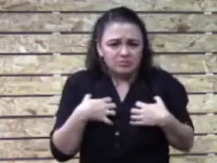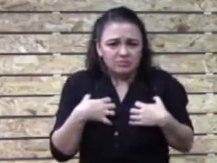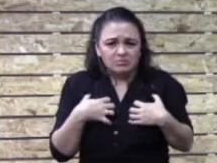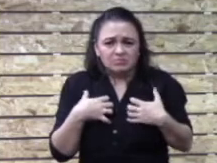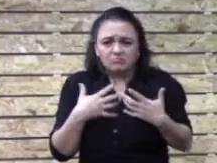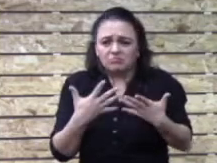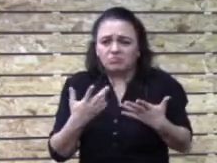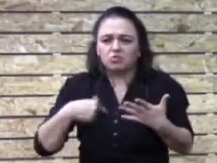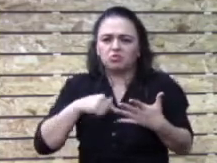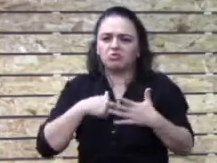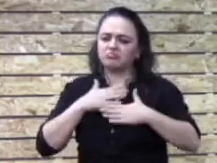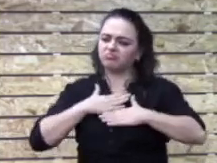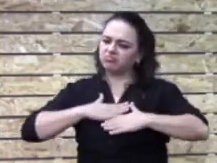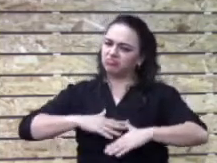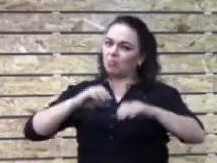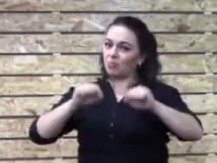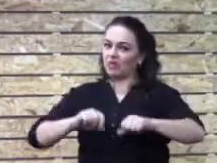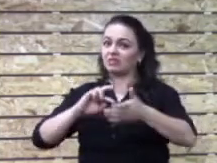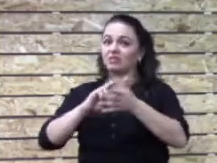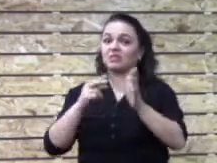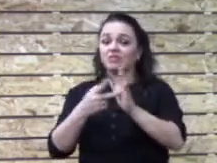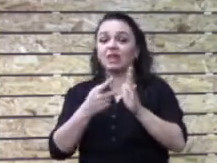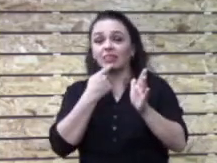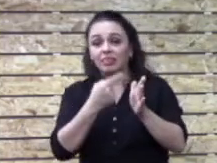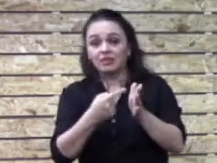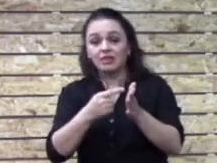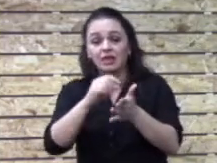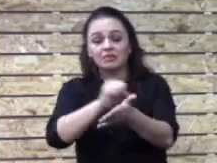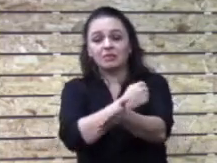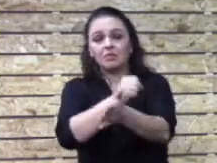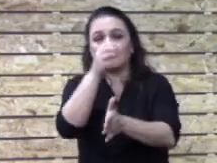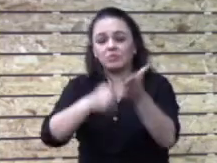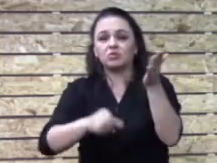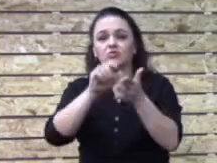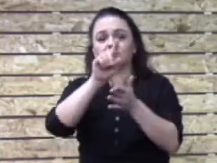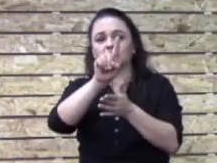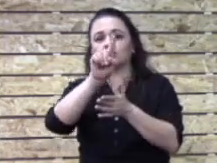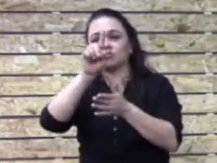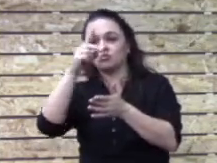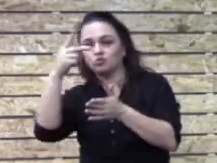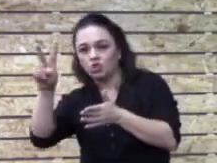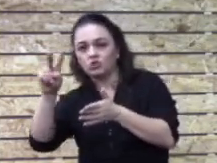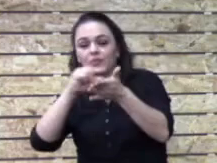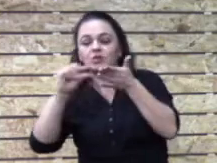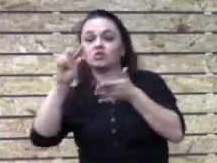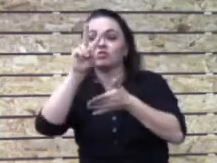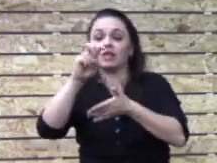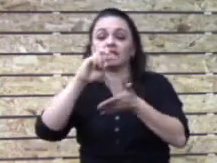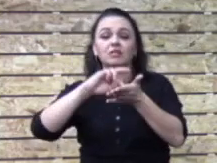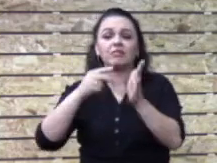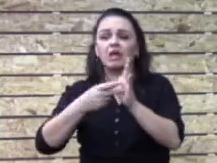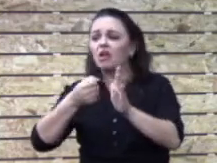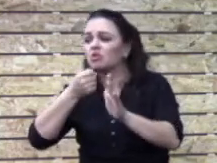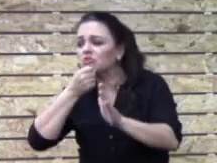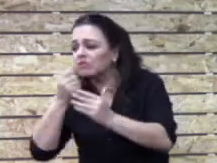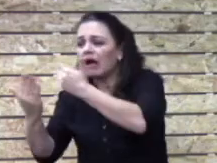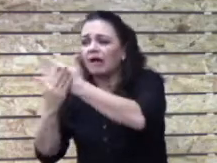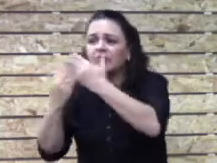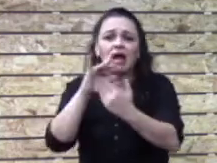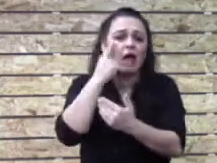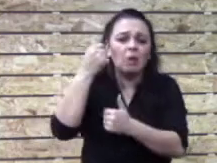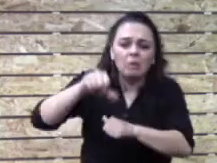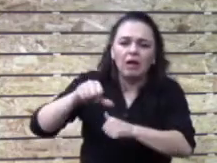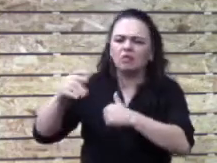Piense conmigo rápidamente en este salmo. El Salmo 112, verso 7, no temerá malas noticias. No es